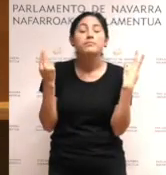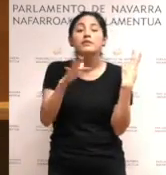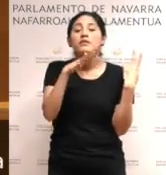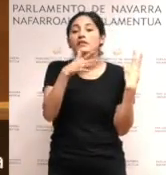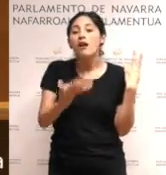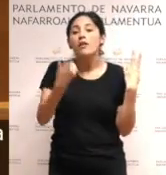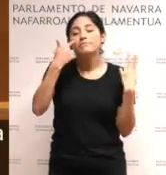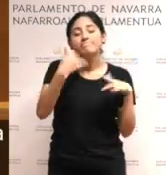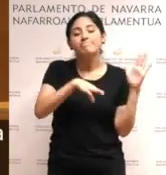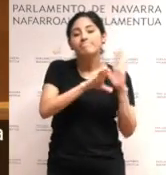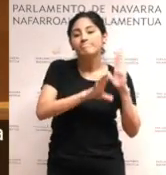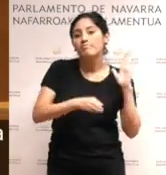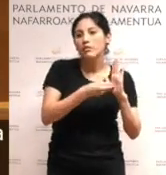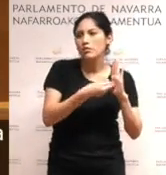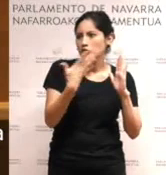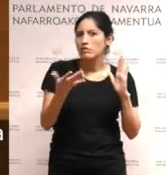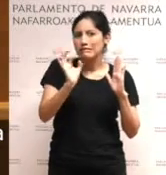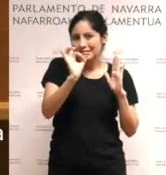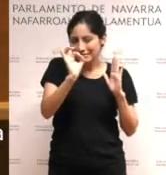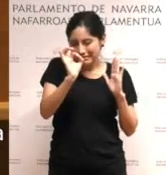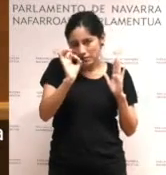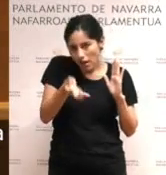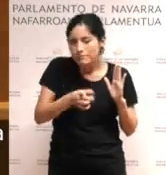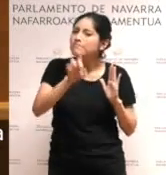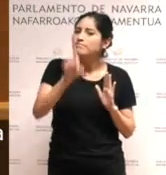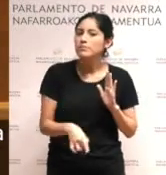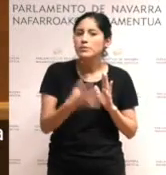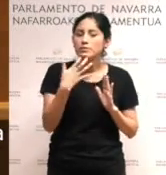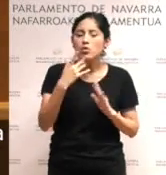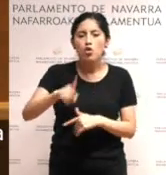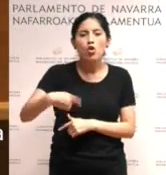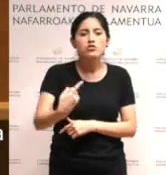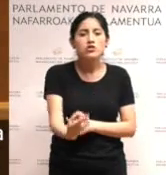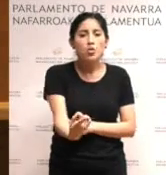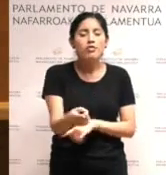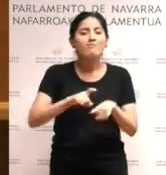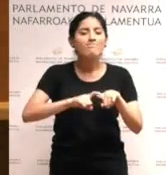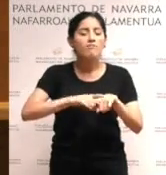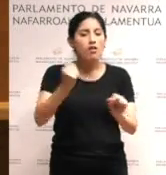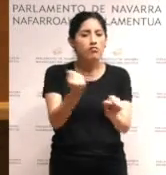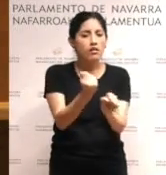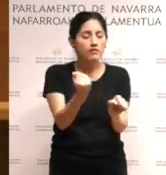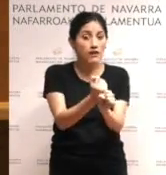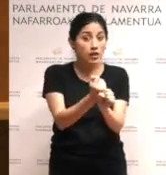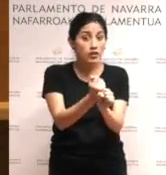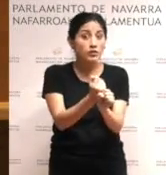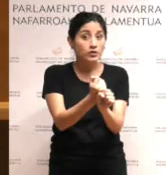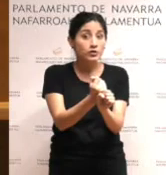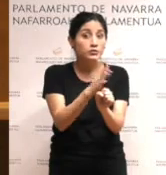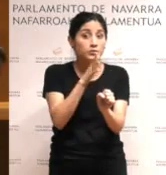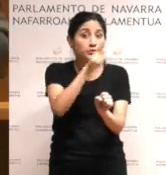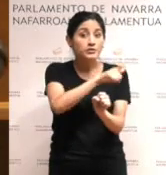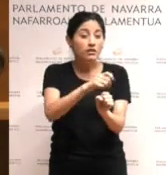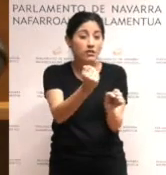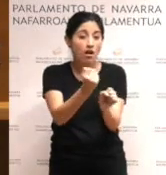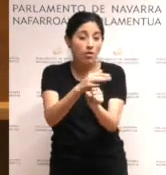en la Constitución. Y, ¿por qué no? Y, por supuesto, también tiene unas consecuencias de carácter laboral en la medida que afecta a miles de